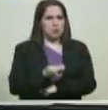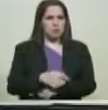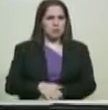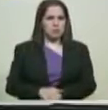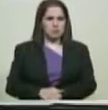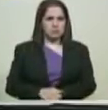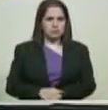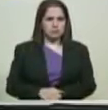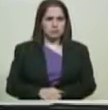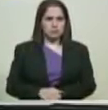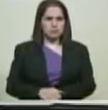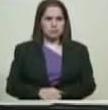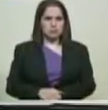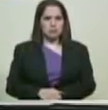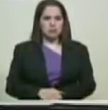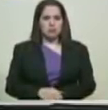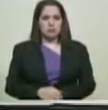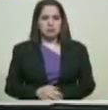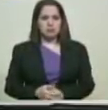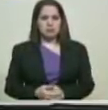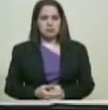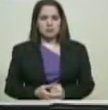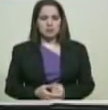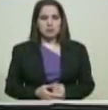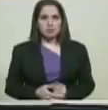Un promedio altísimo en el béisbol.